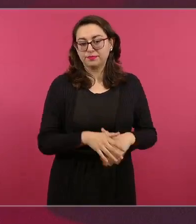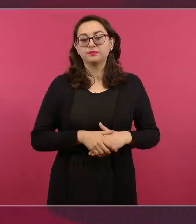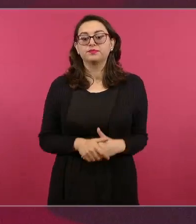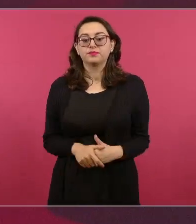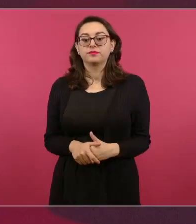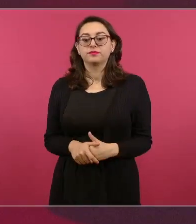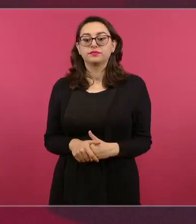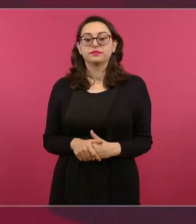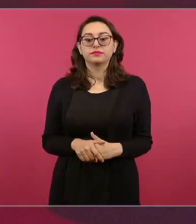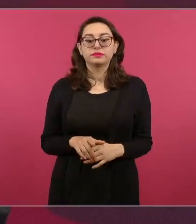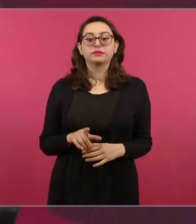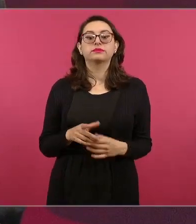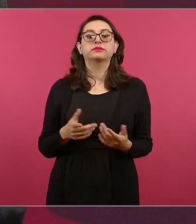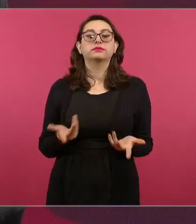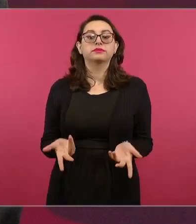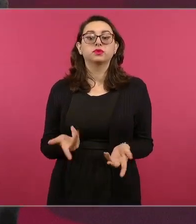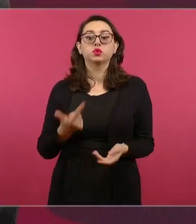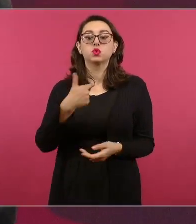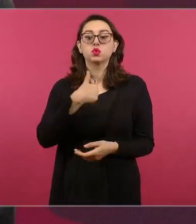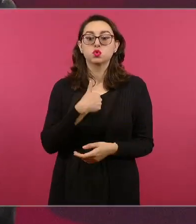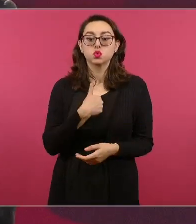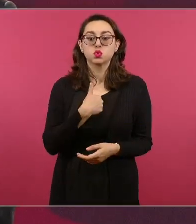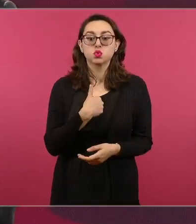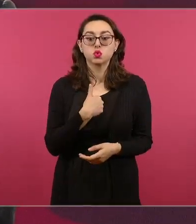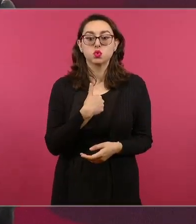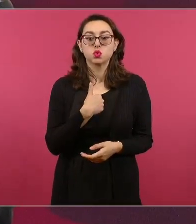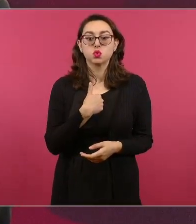Y yo voy a informar